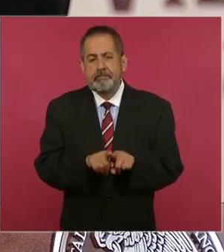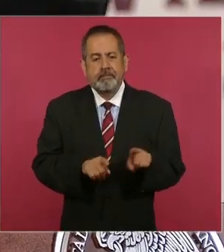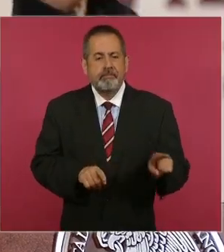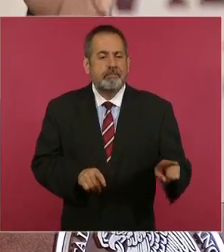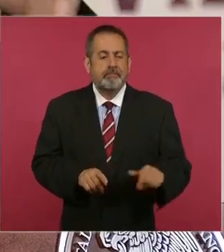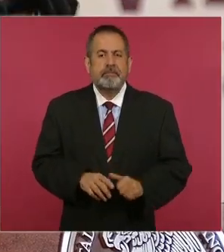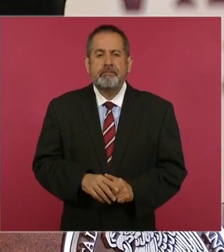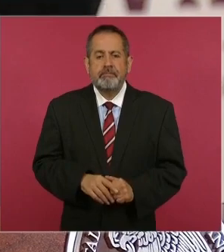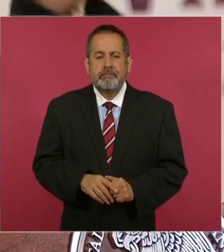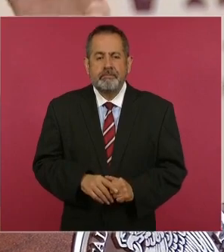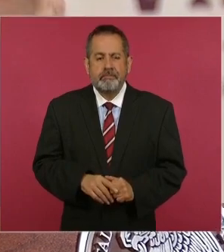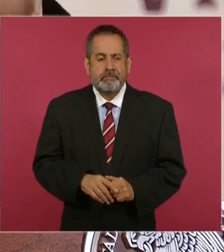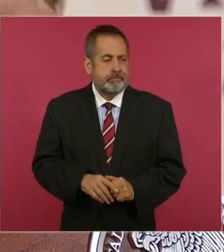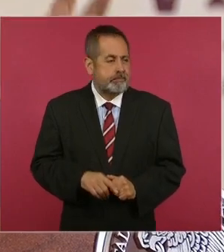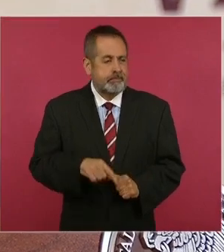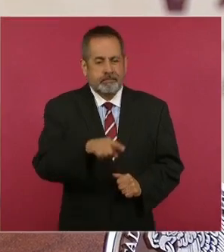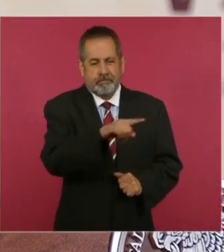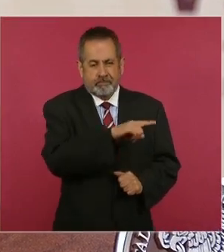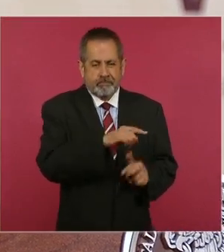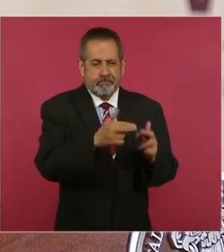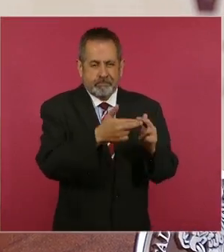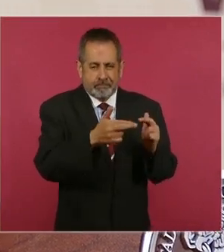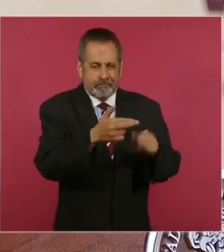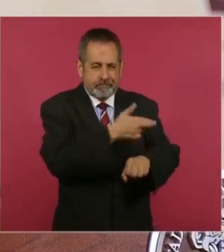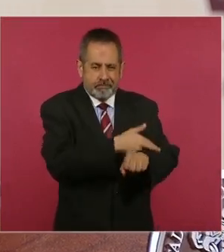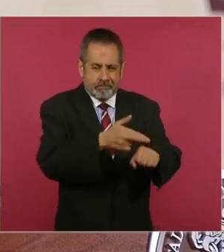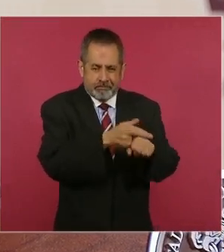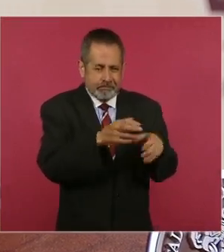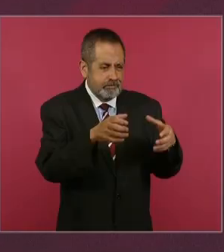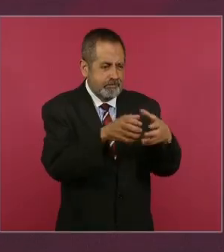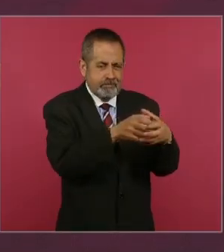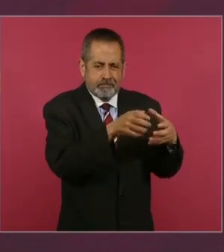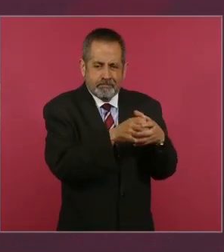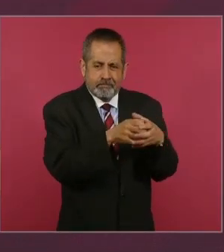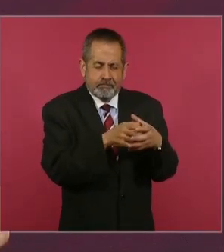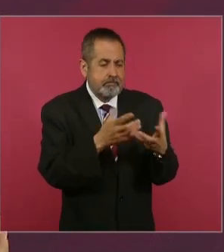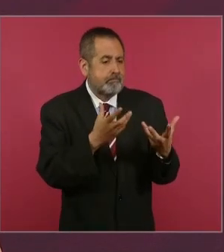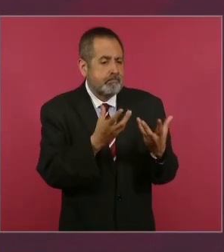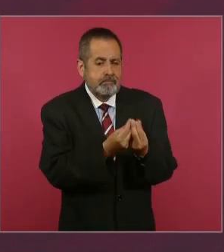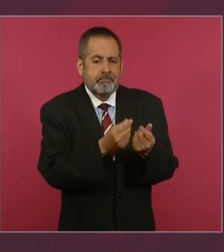de el sistema de los